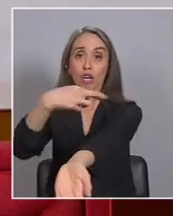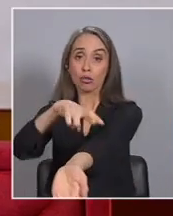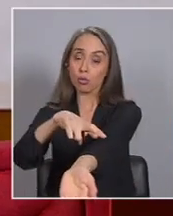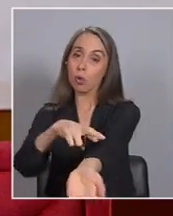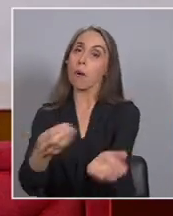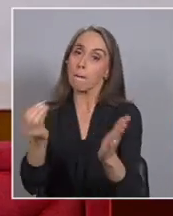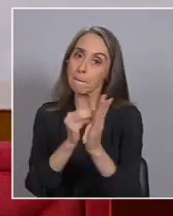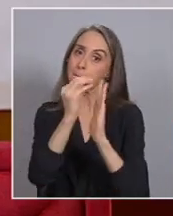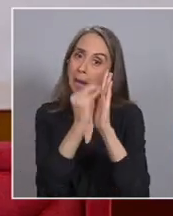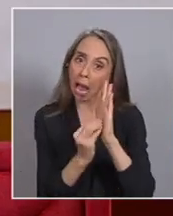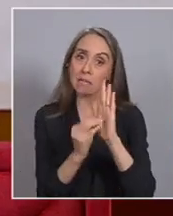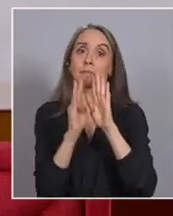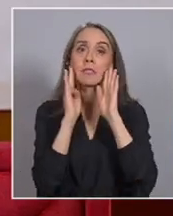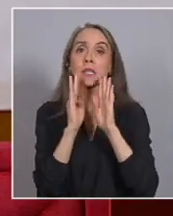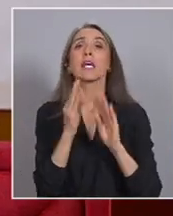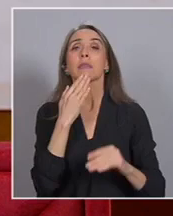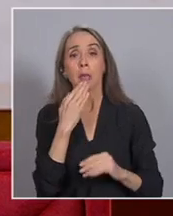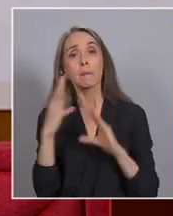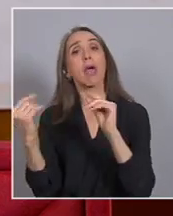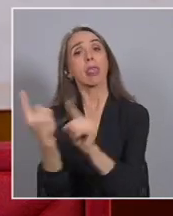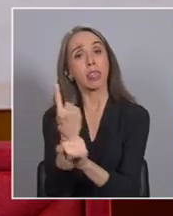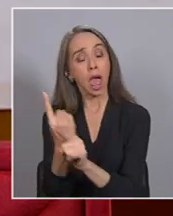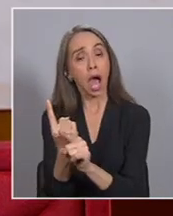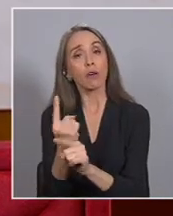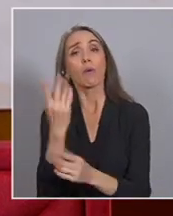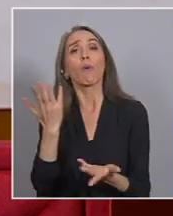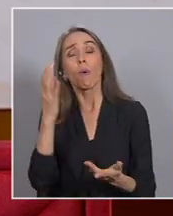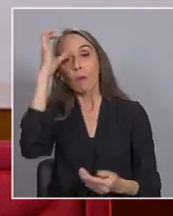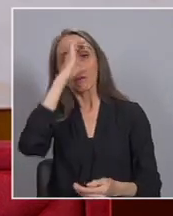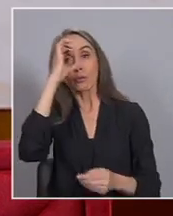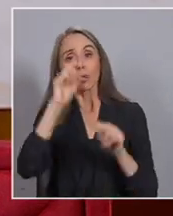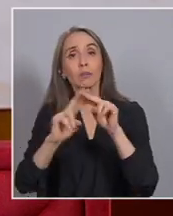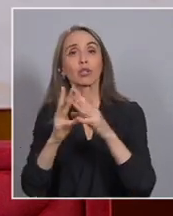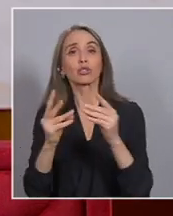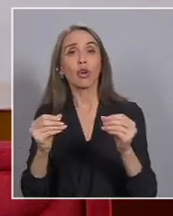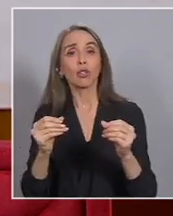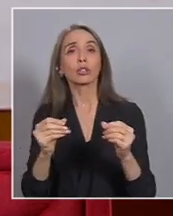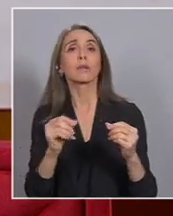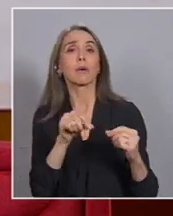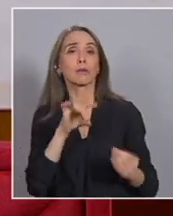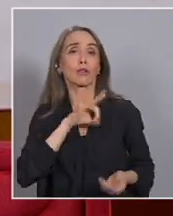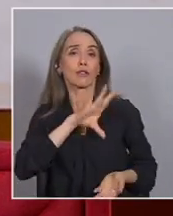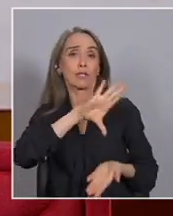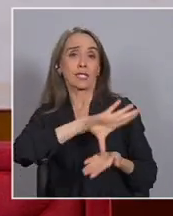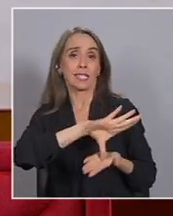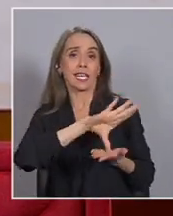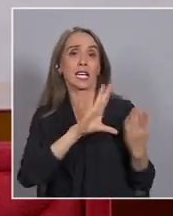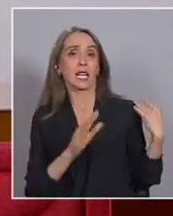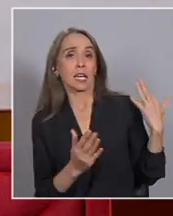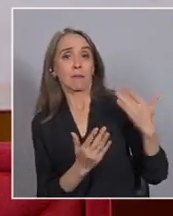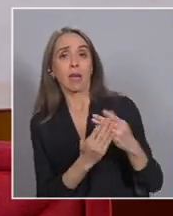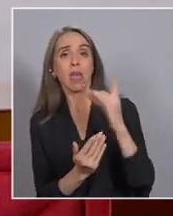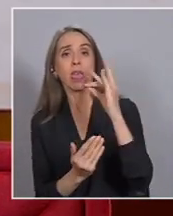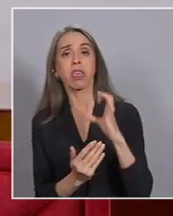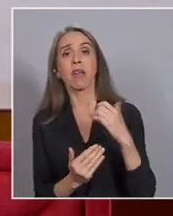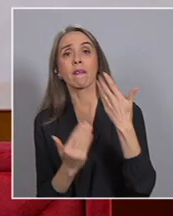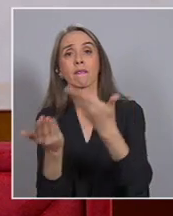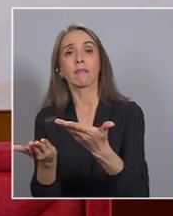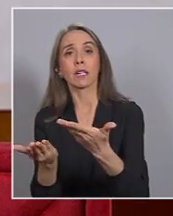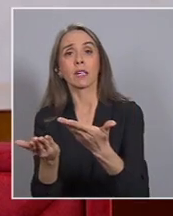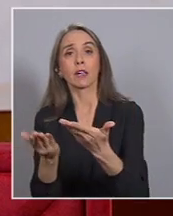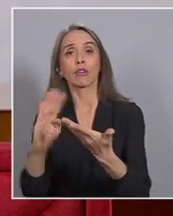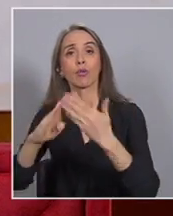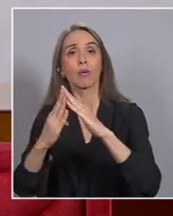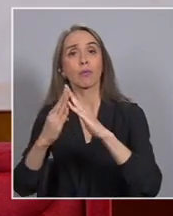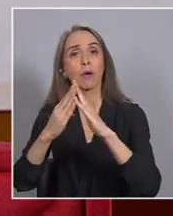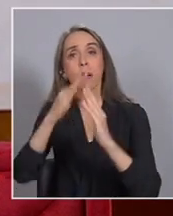la vez que no renunciamos al diálogo ni a la búsqueda de una solución para la deuda que tenemos con el pueblo mapuche.